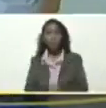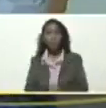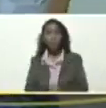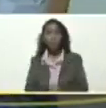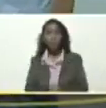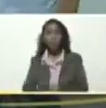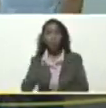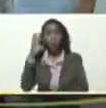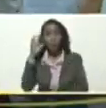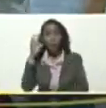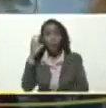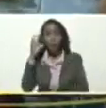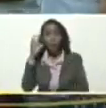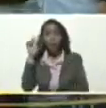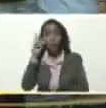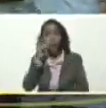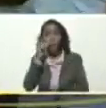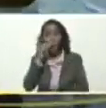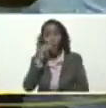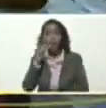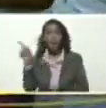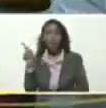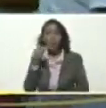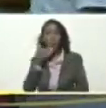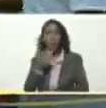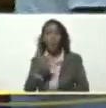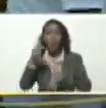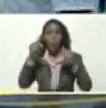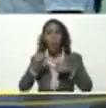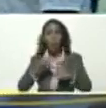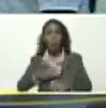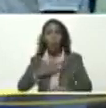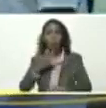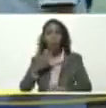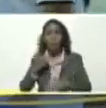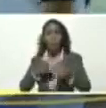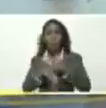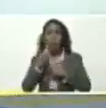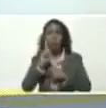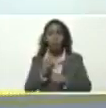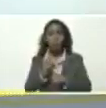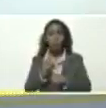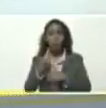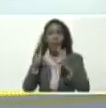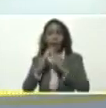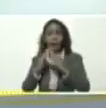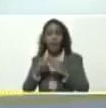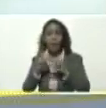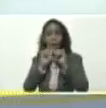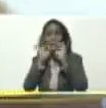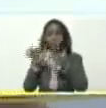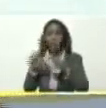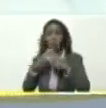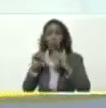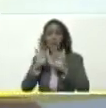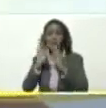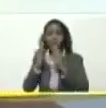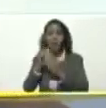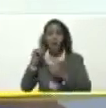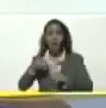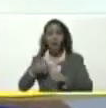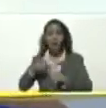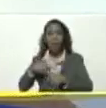Migdalia y Moisés, que nos permiten, hermanos y hermanas, poder pasar a su vivienda con las bendiciones para toda la familia. Aquí está el